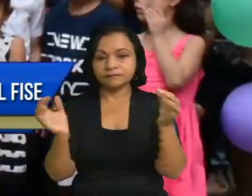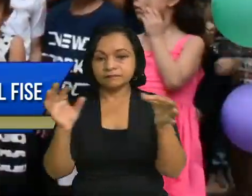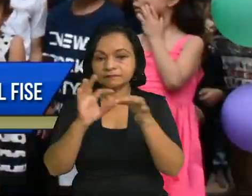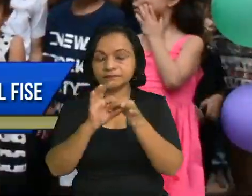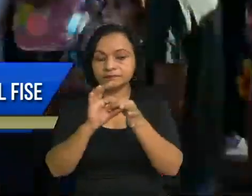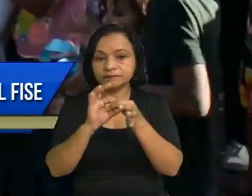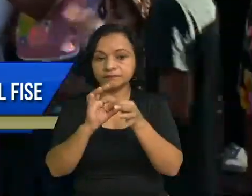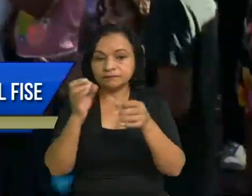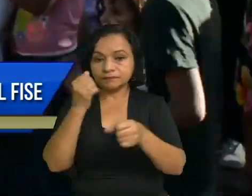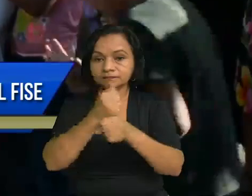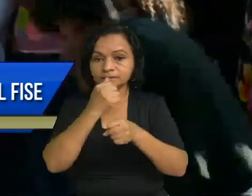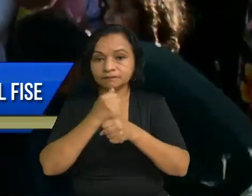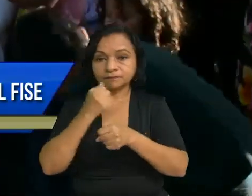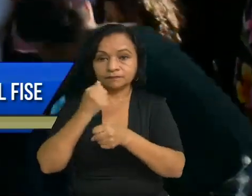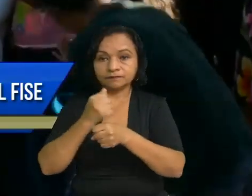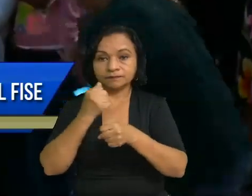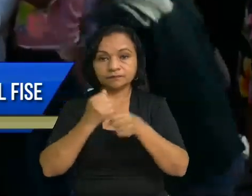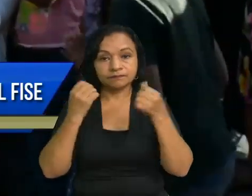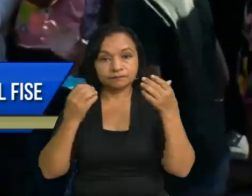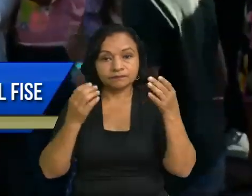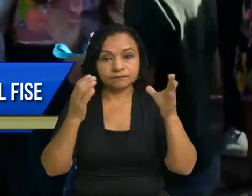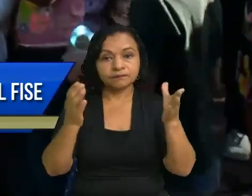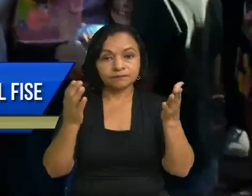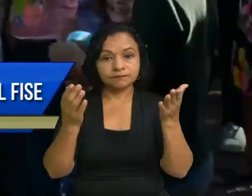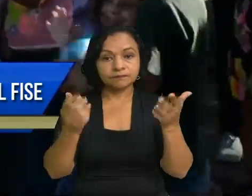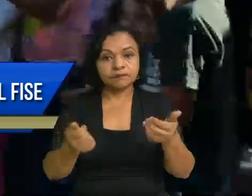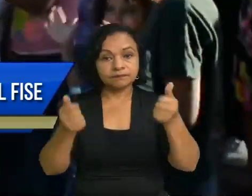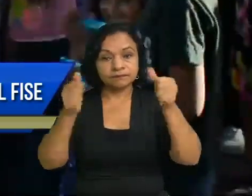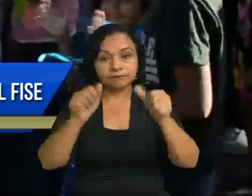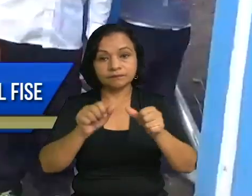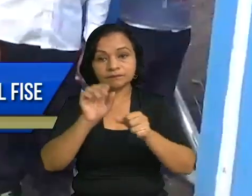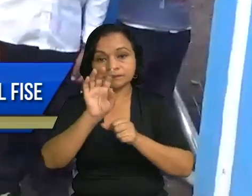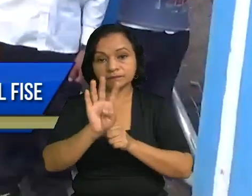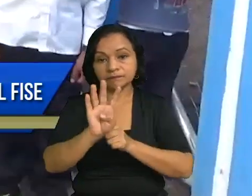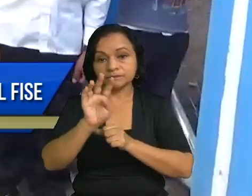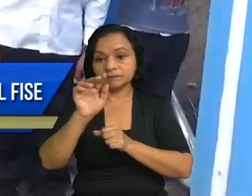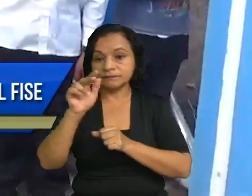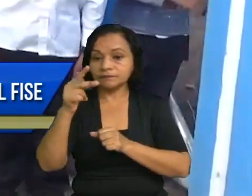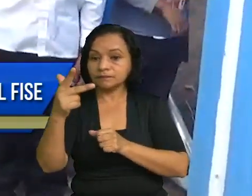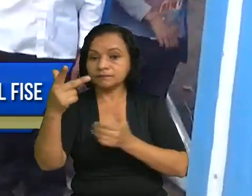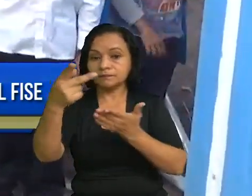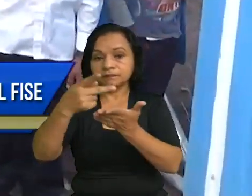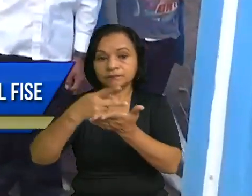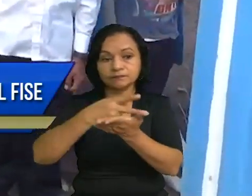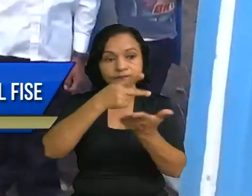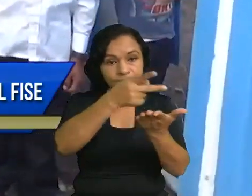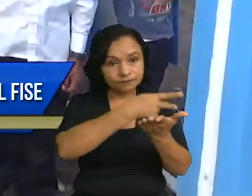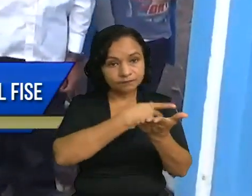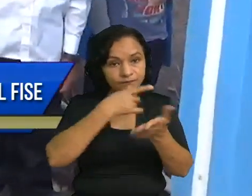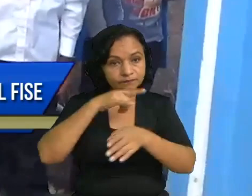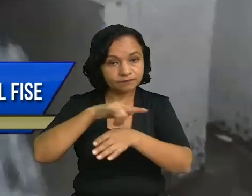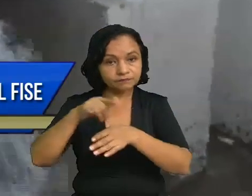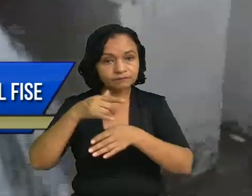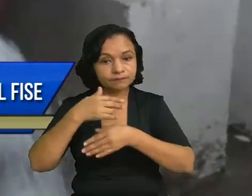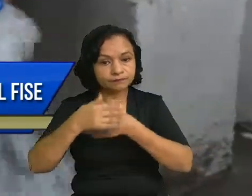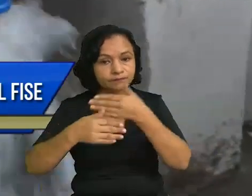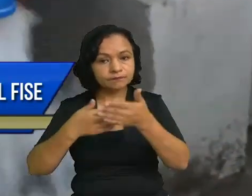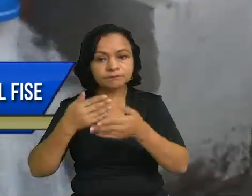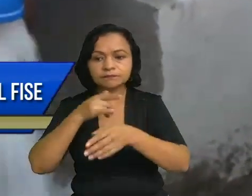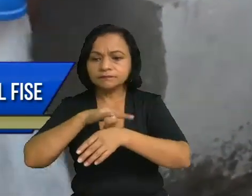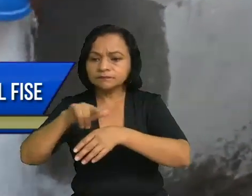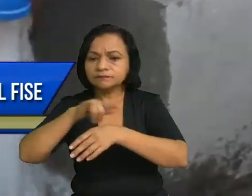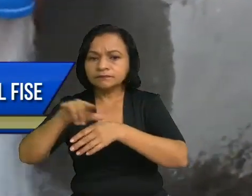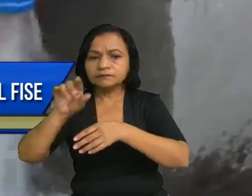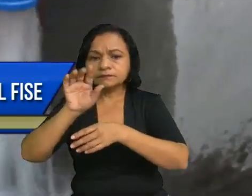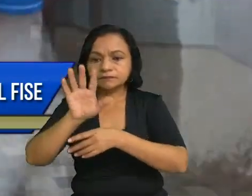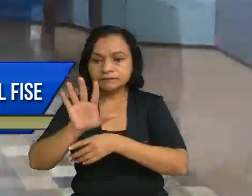estábamos preparando la con las condiciones para la contratación de estos 48 proyectos también estábamos en el proceso de la contratación